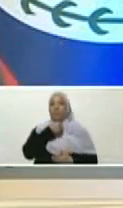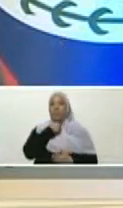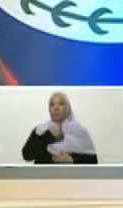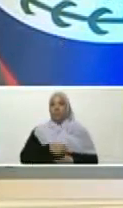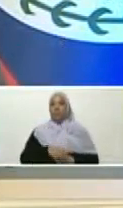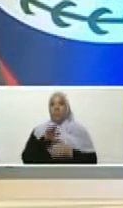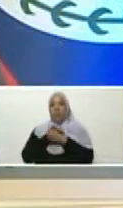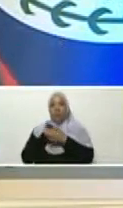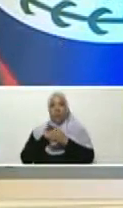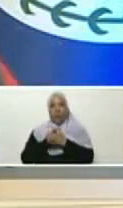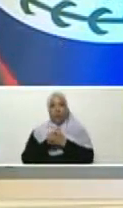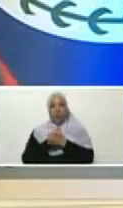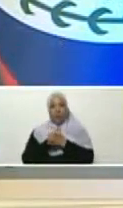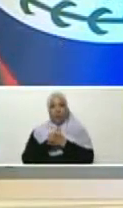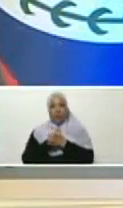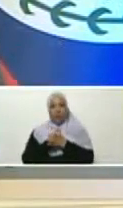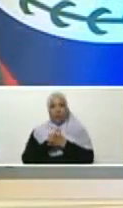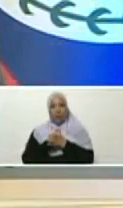amistosa,